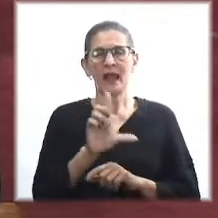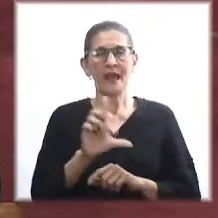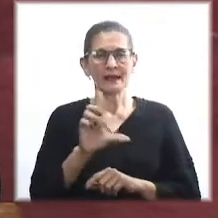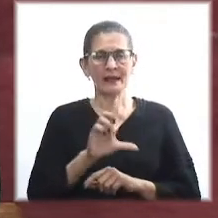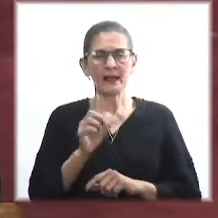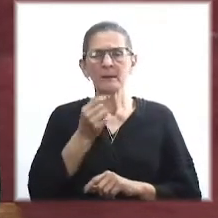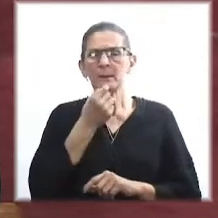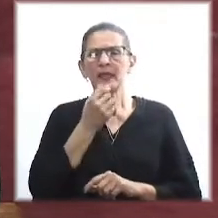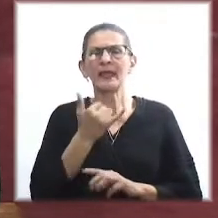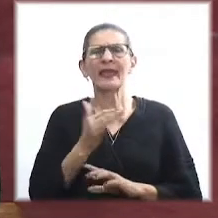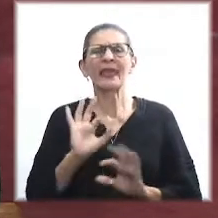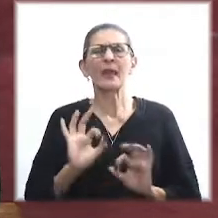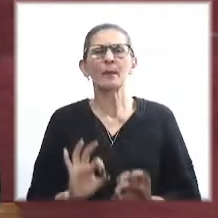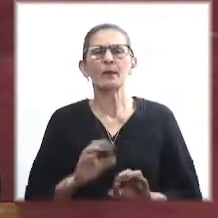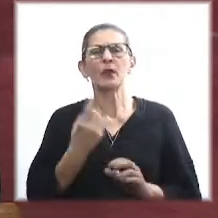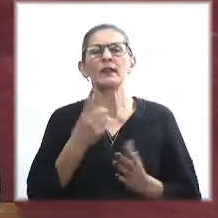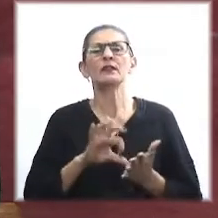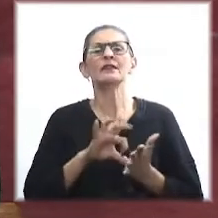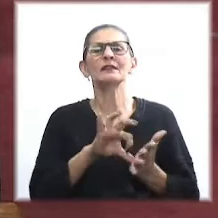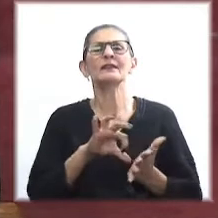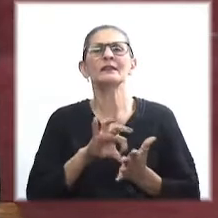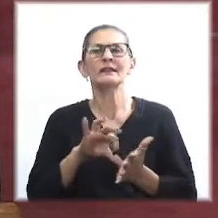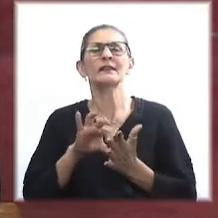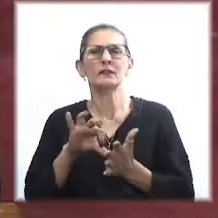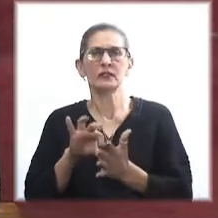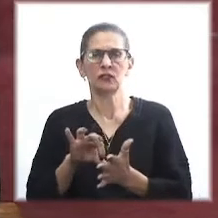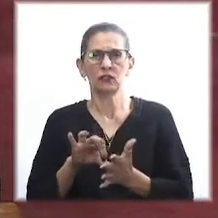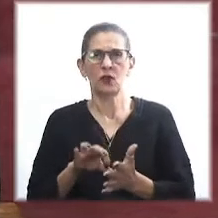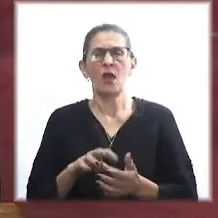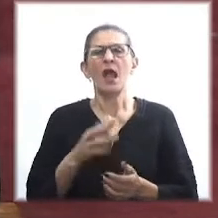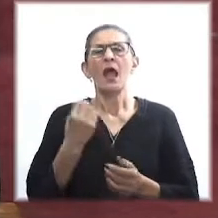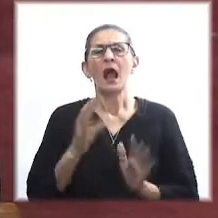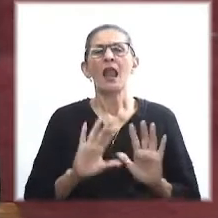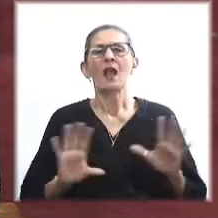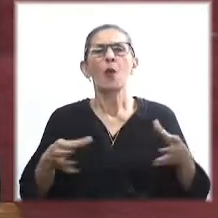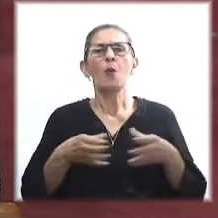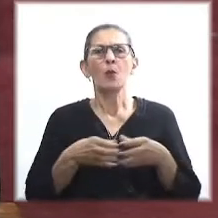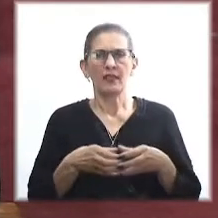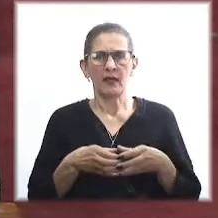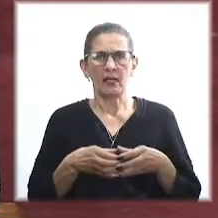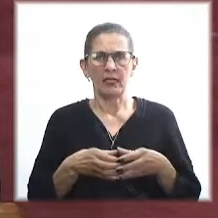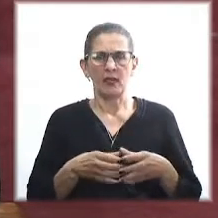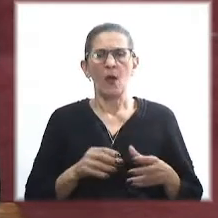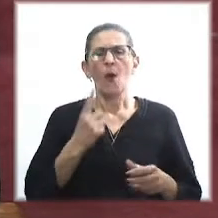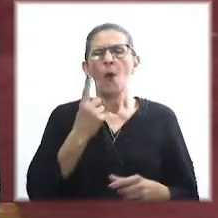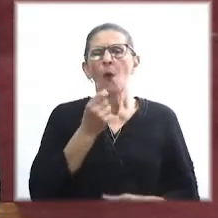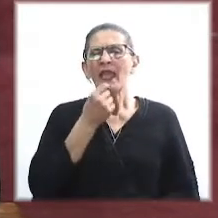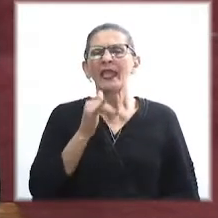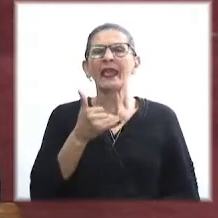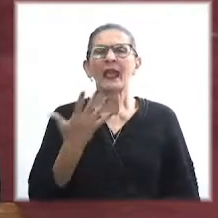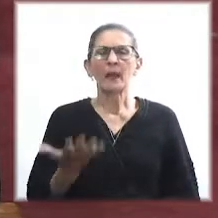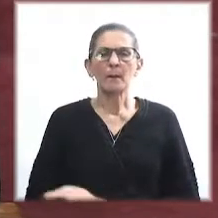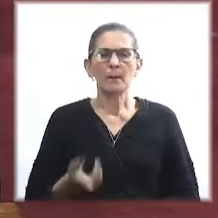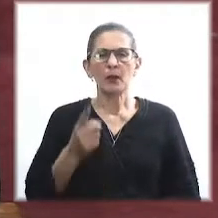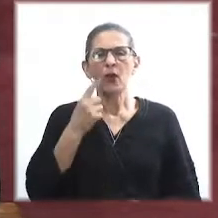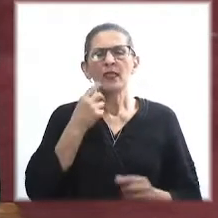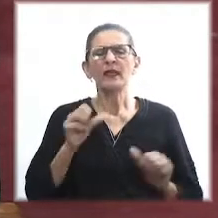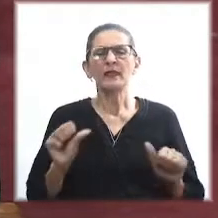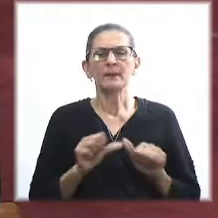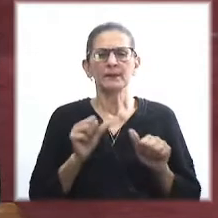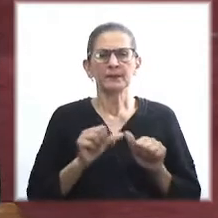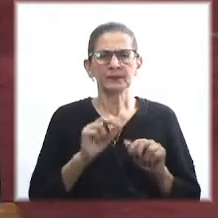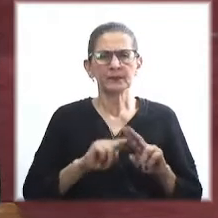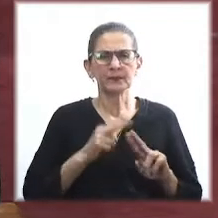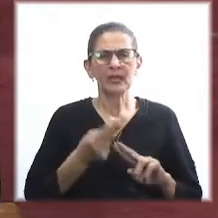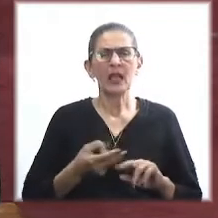un ejemplo de lo que debe ser el servicio a la comunidad, un ejemplo de rectitud,